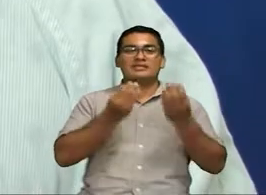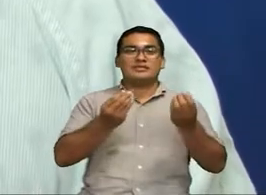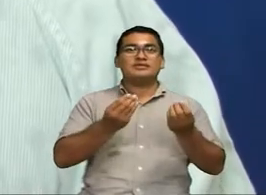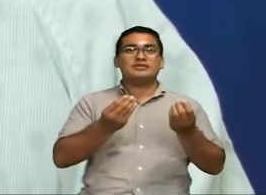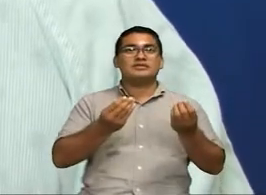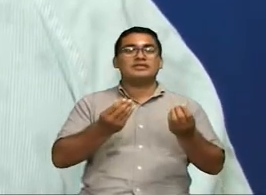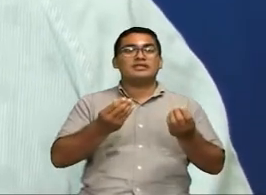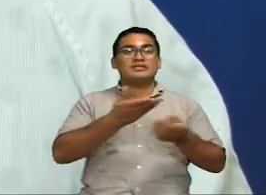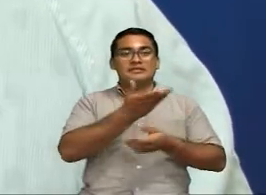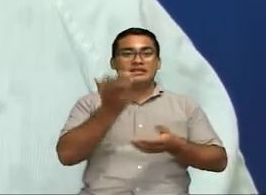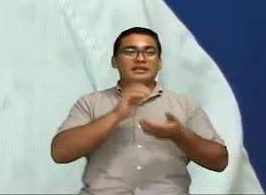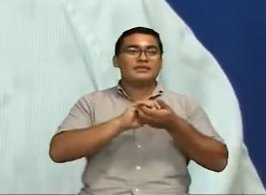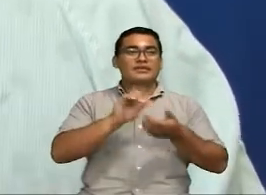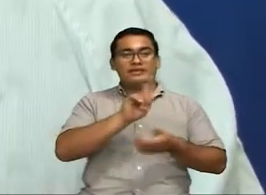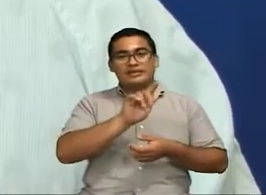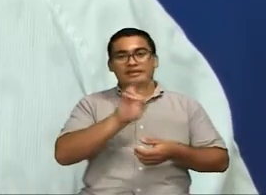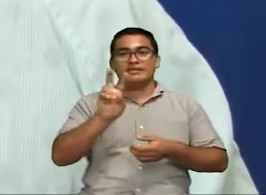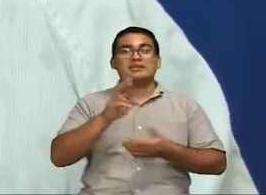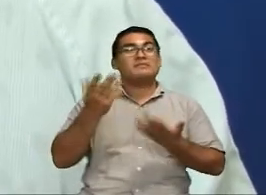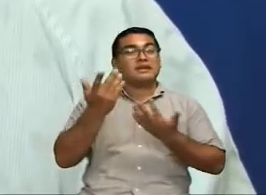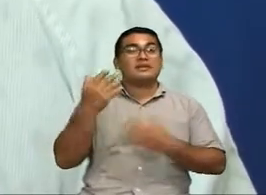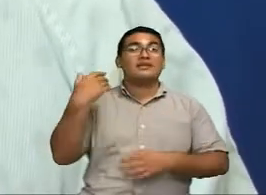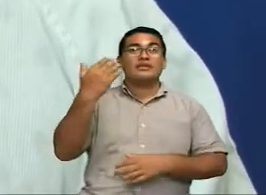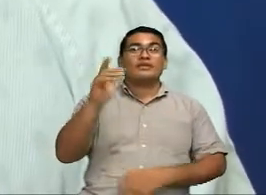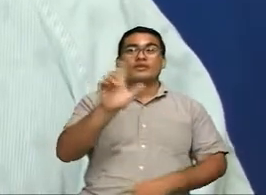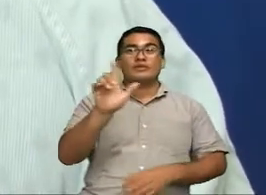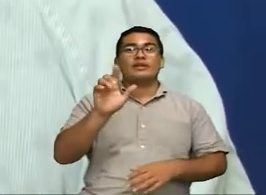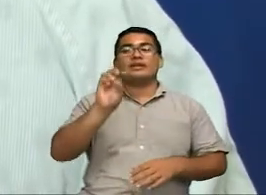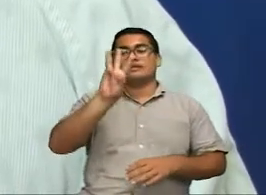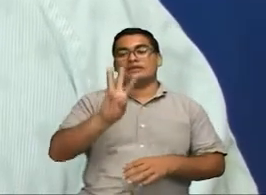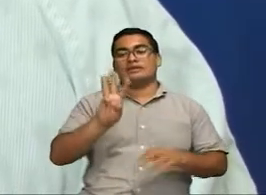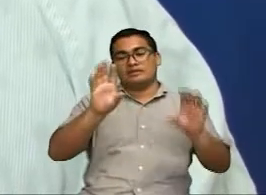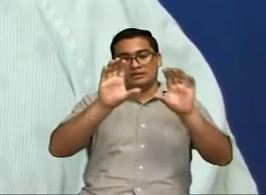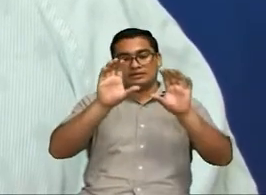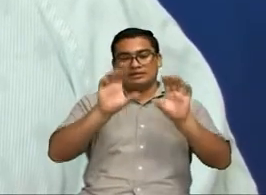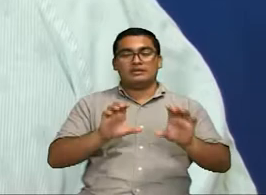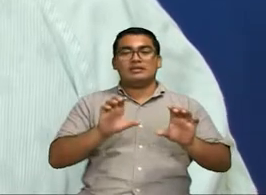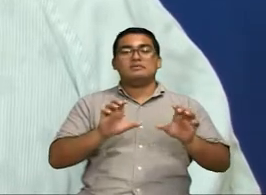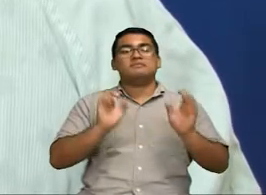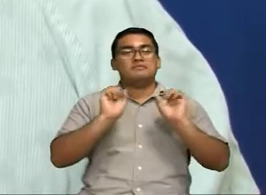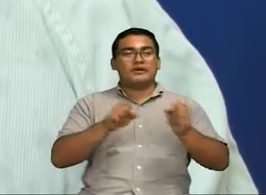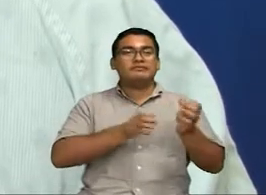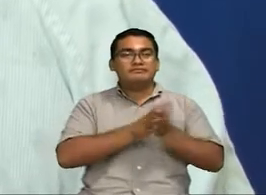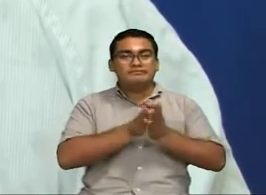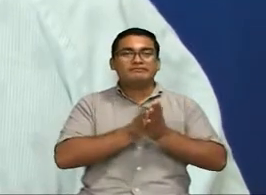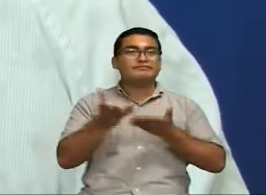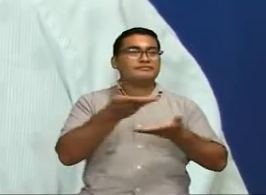sintonía, amigos televidentes. Le esperamos el lunes a partir de las 3 de la tarde para que sigamos